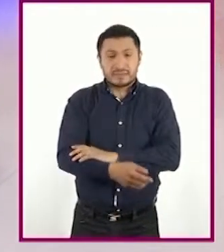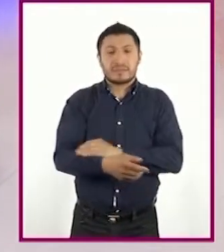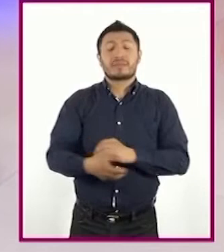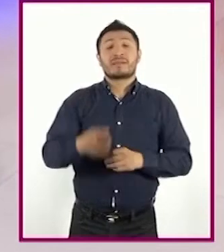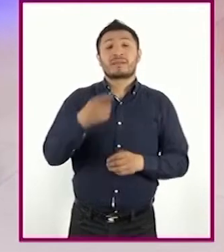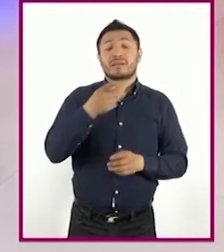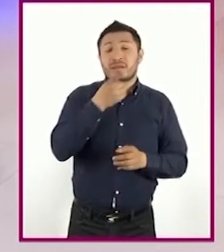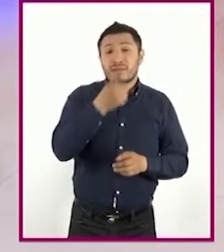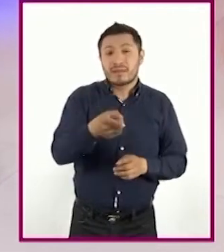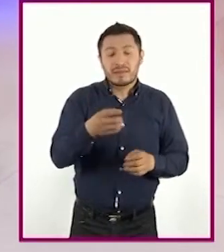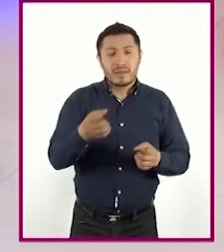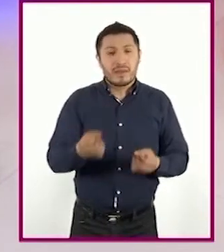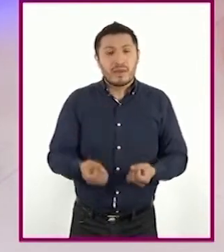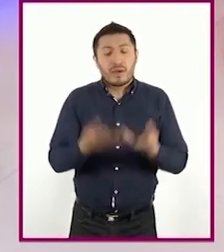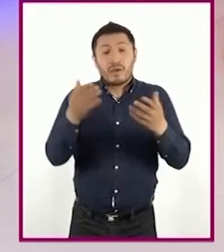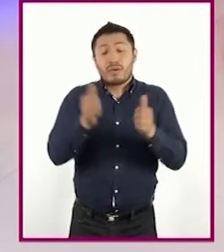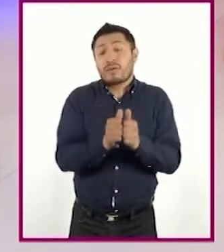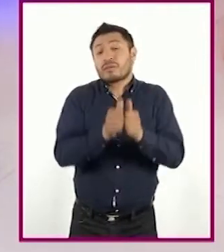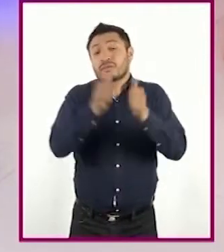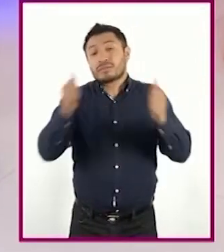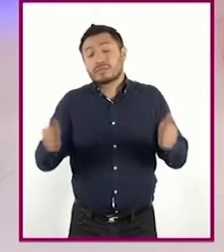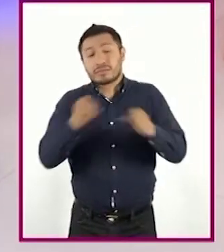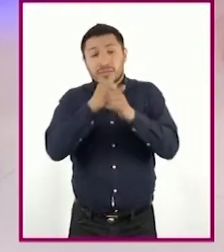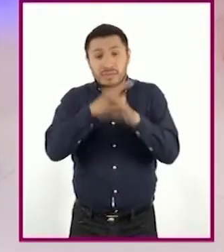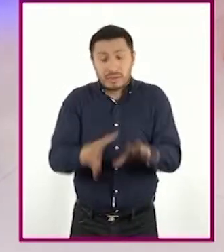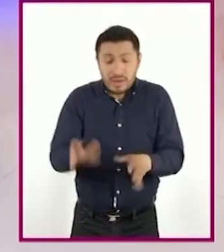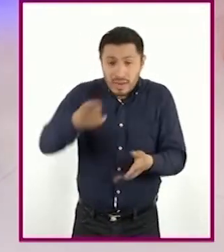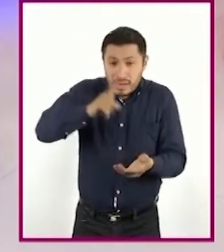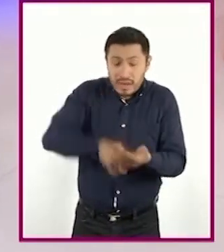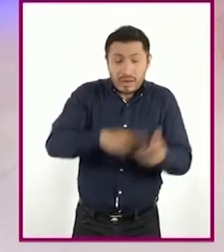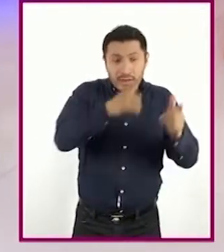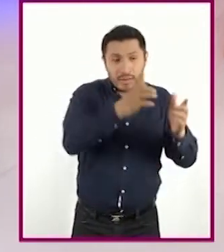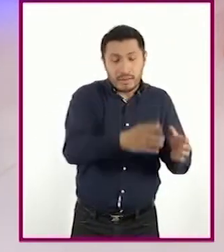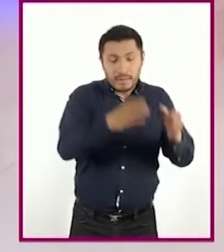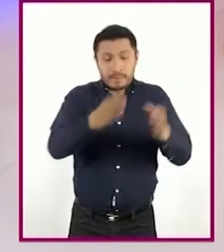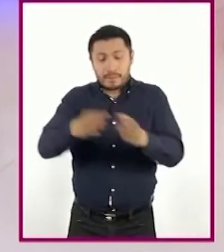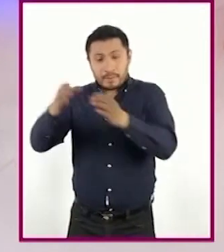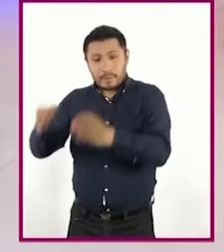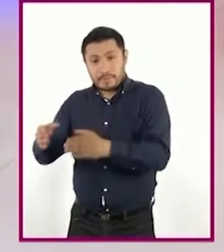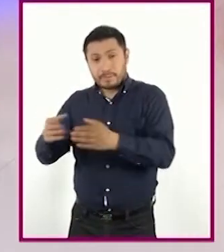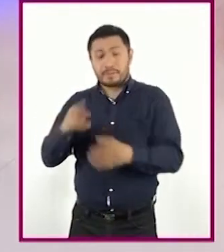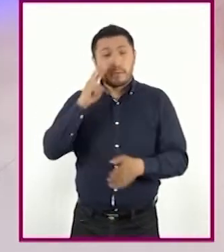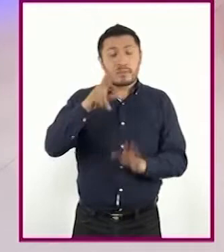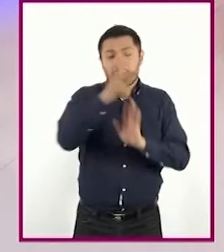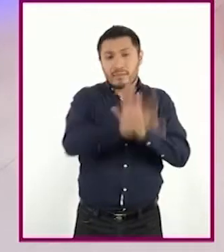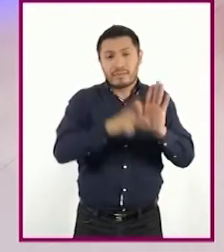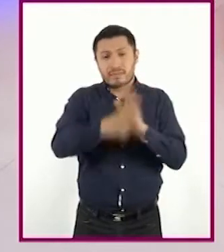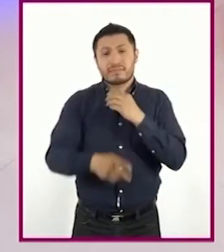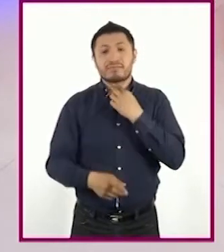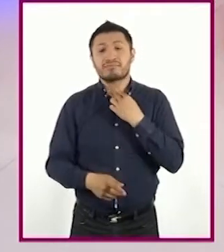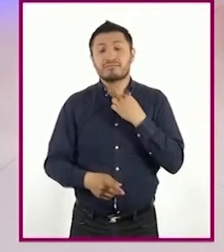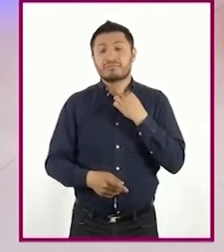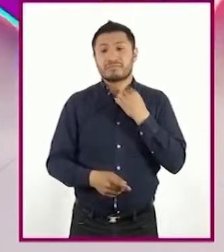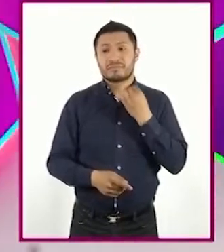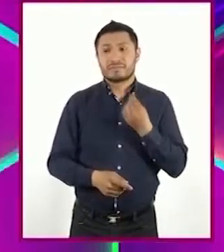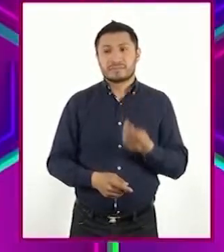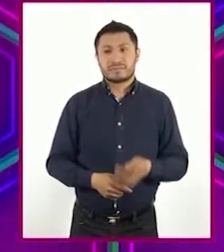indica qué tan separados están los datos dentro de cada grupo. Veamos el siguiente video. Muy bien.